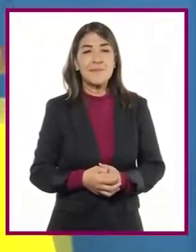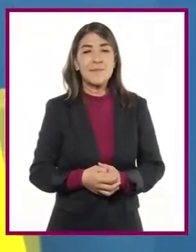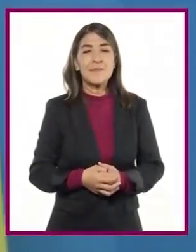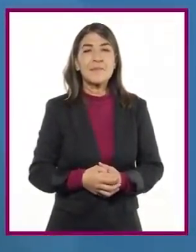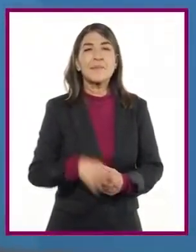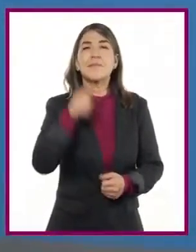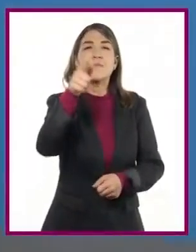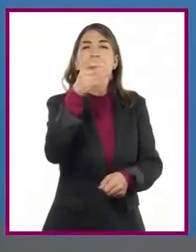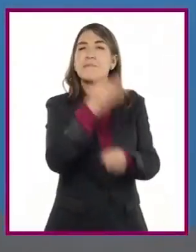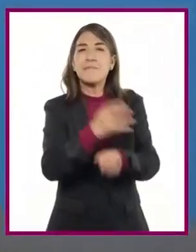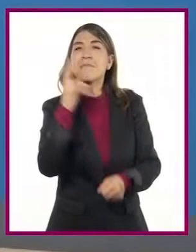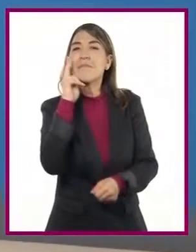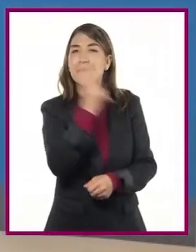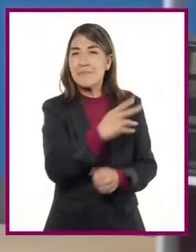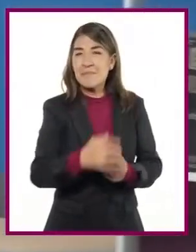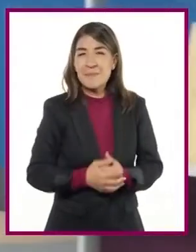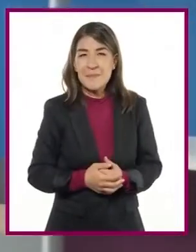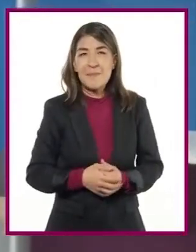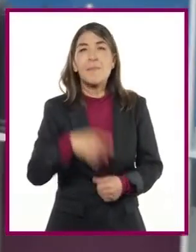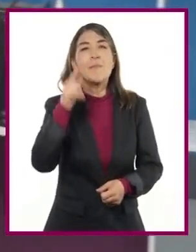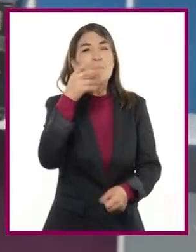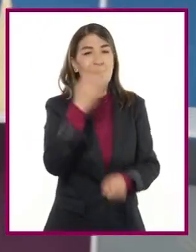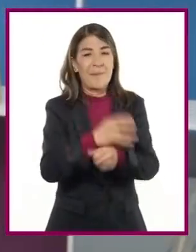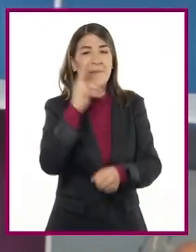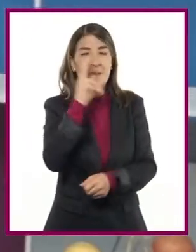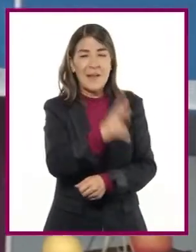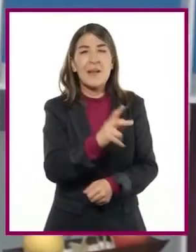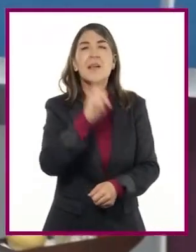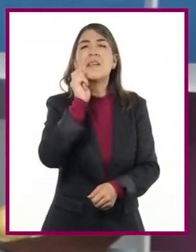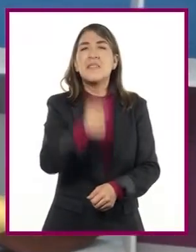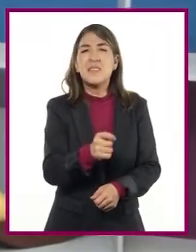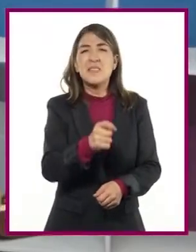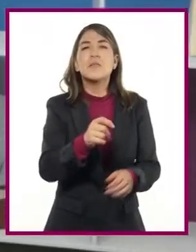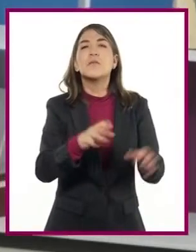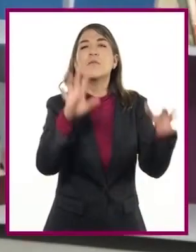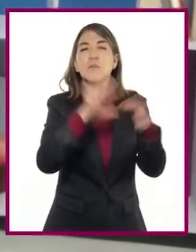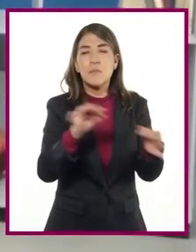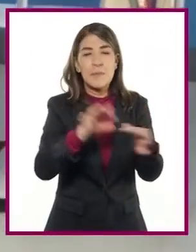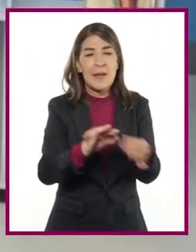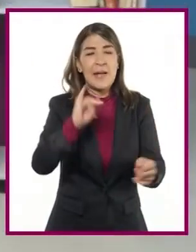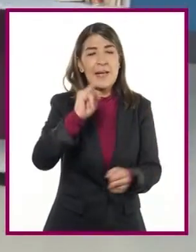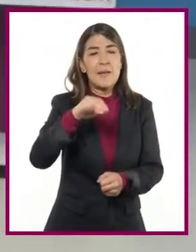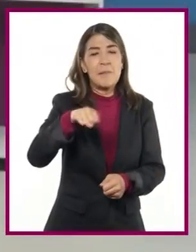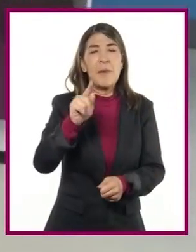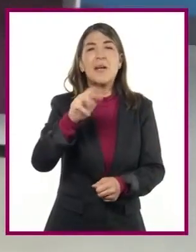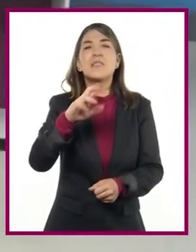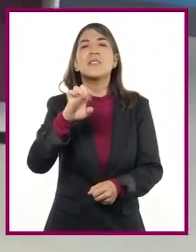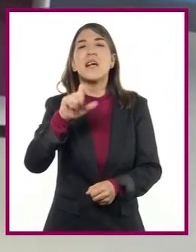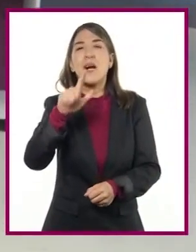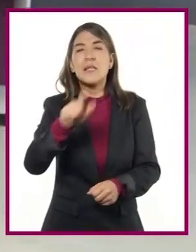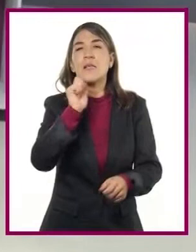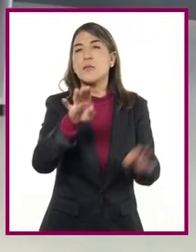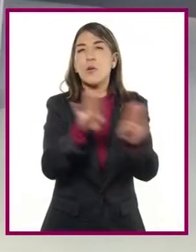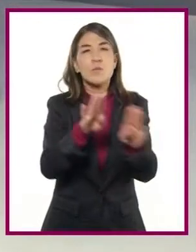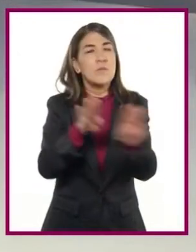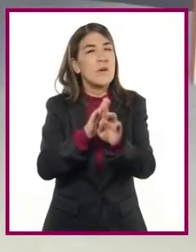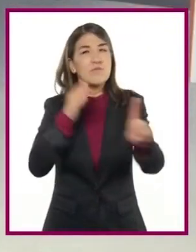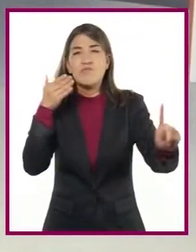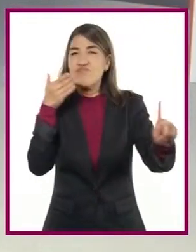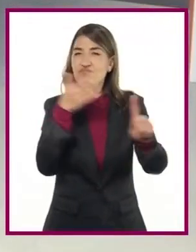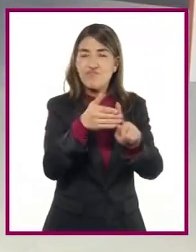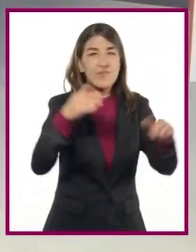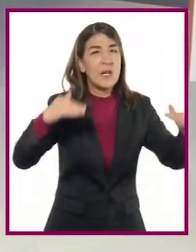¿Qué les pareció? Como vimos y escuchamos, ser imparcial exige actuar de manera objetiva y equitativa,